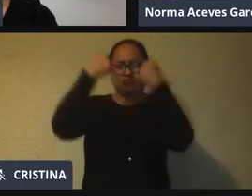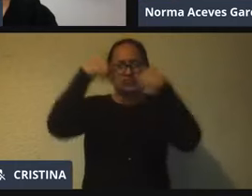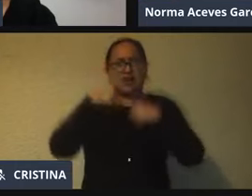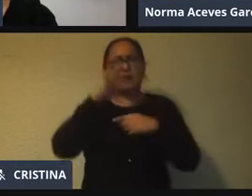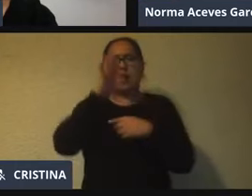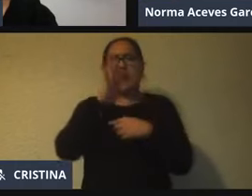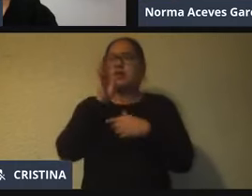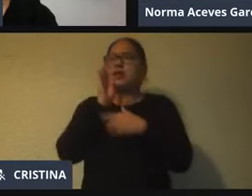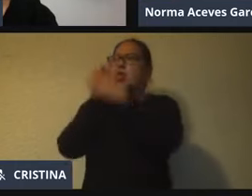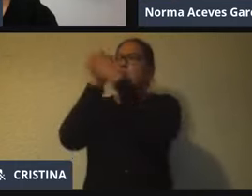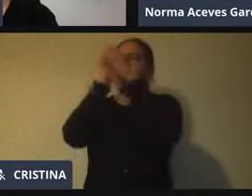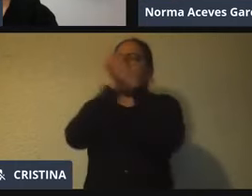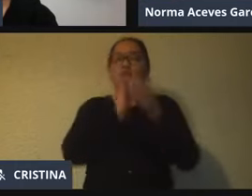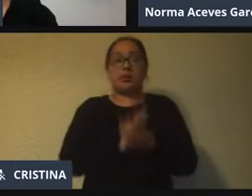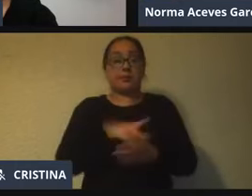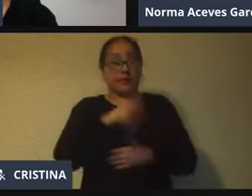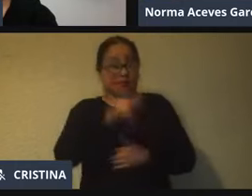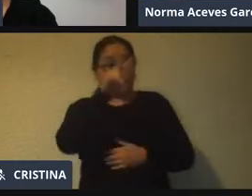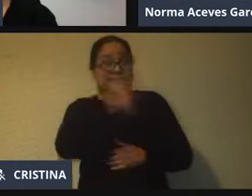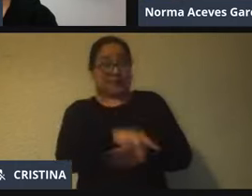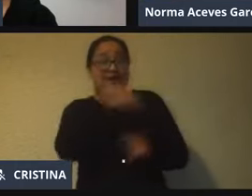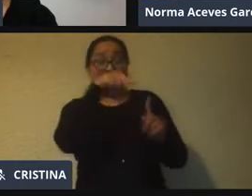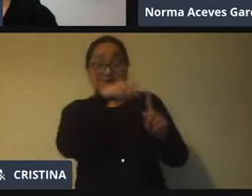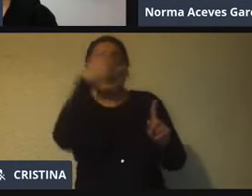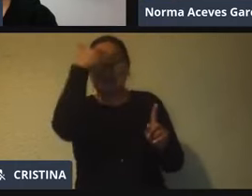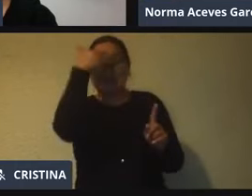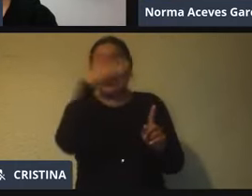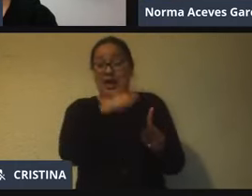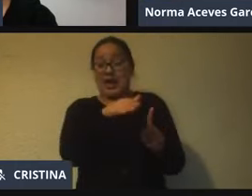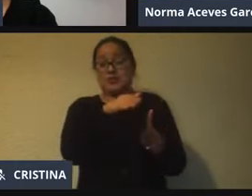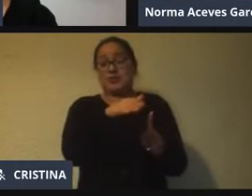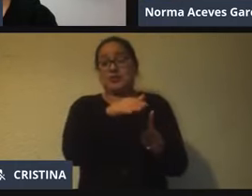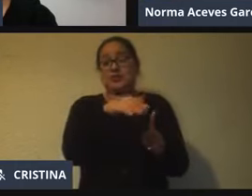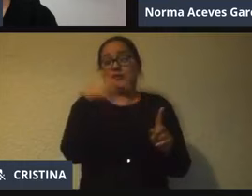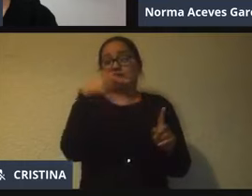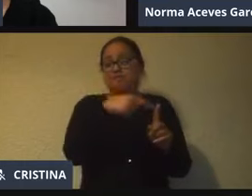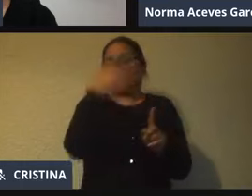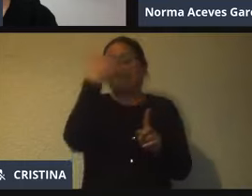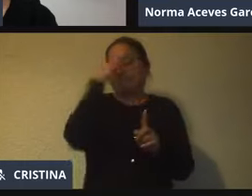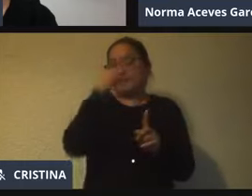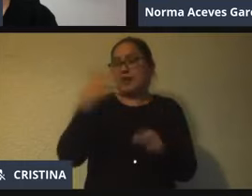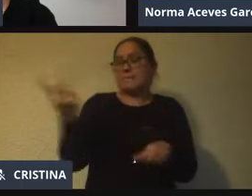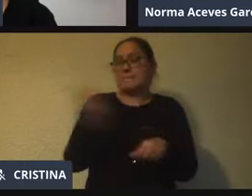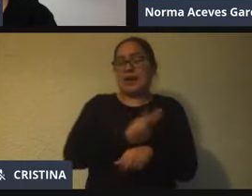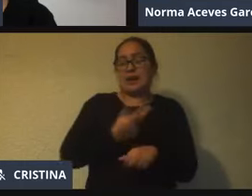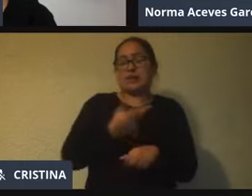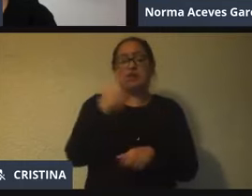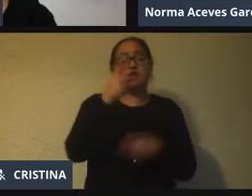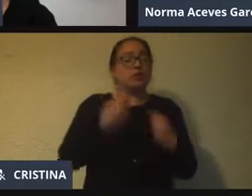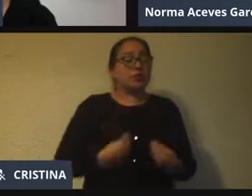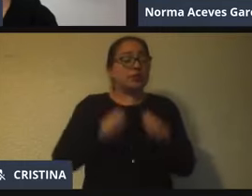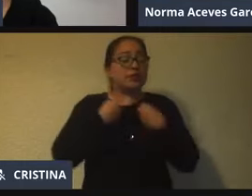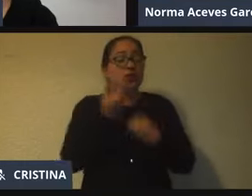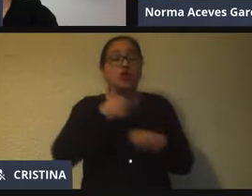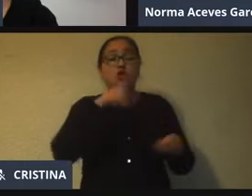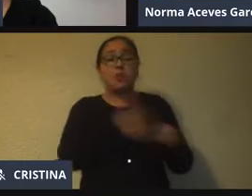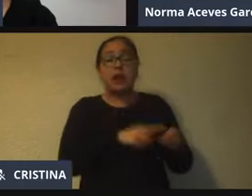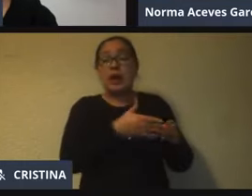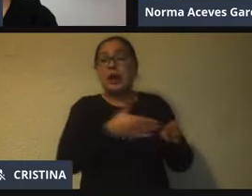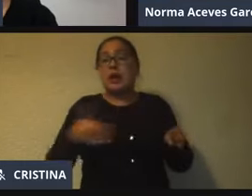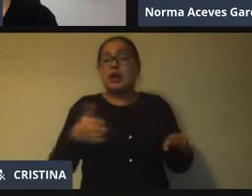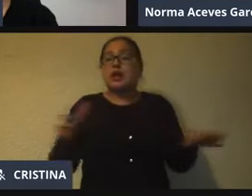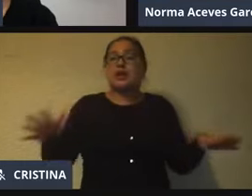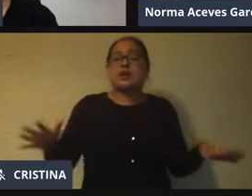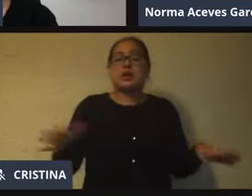cuenta, pero lo cierto es que sí, es un cambio de rutina hasta para ellos. El hecho de que, no sé cuál sea